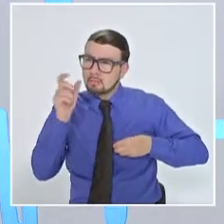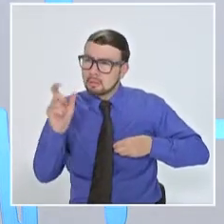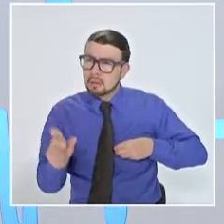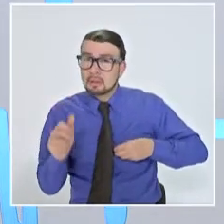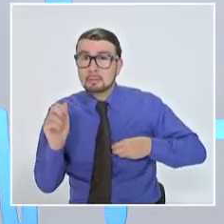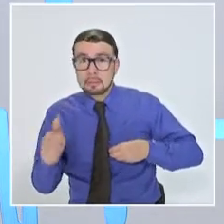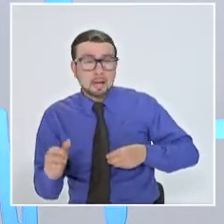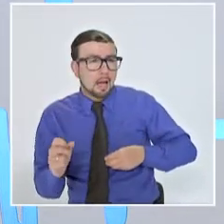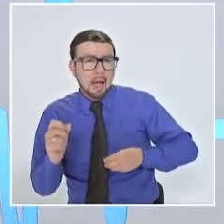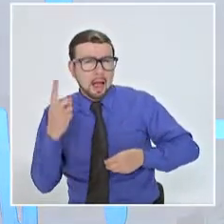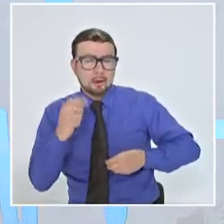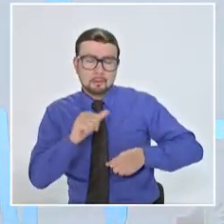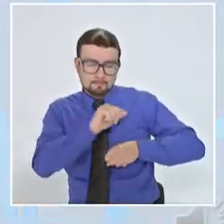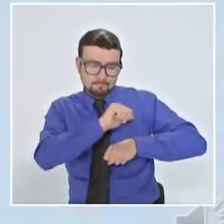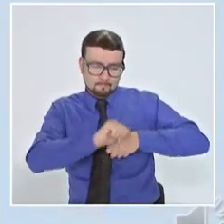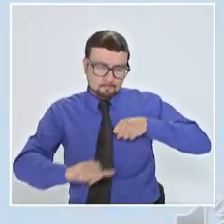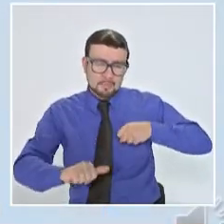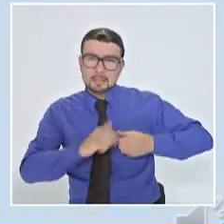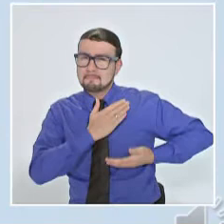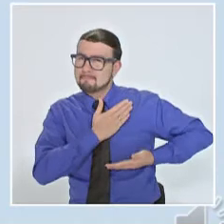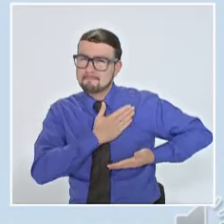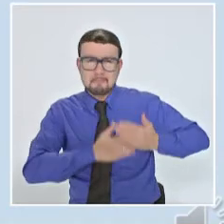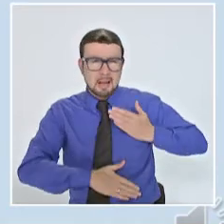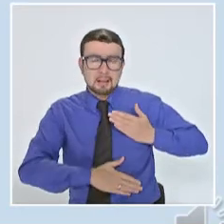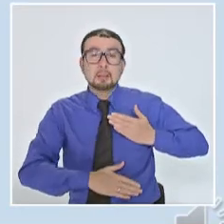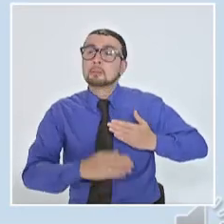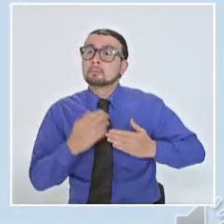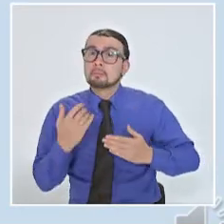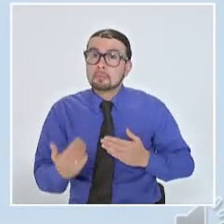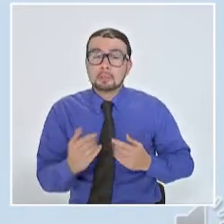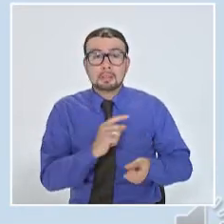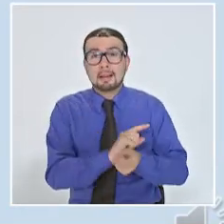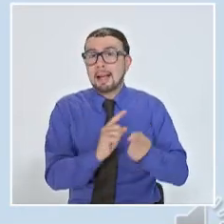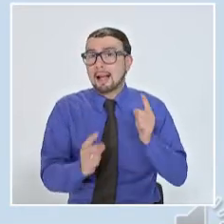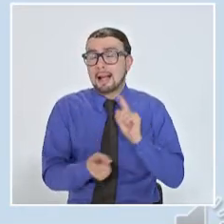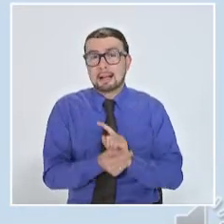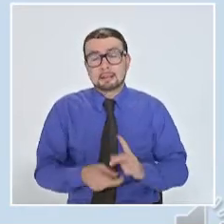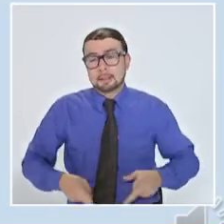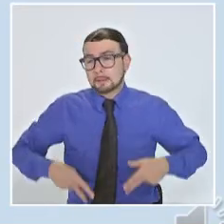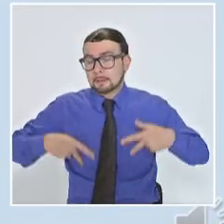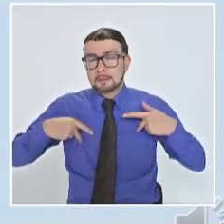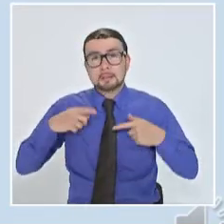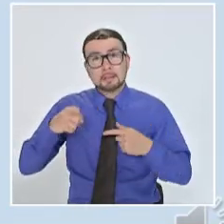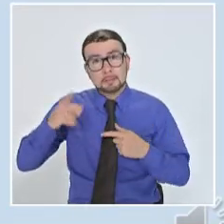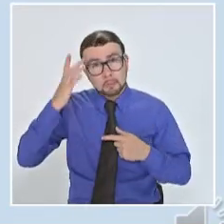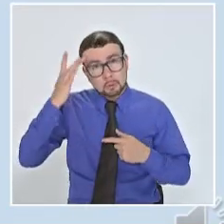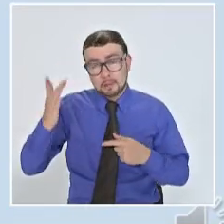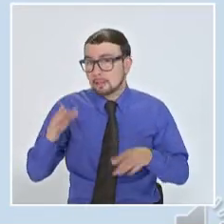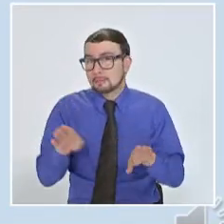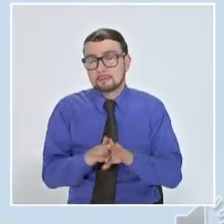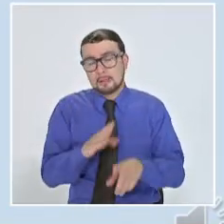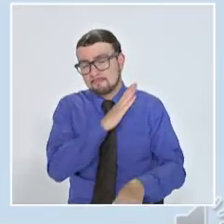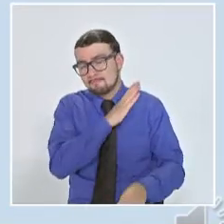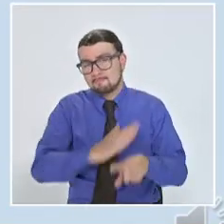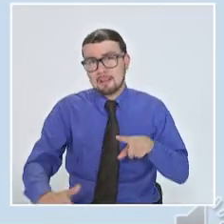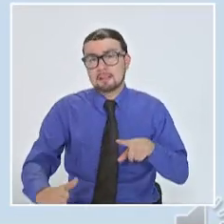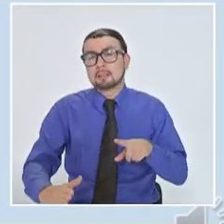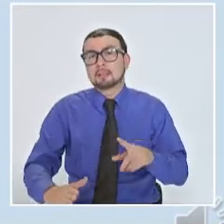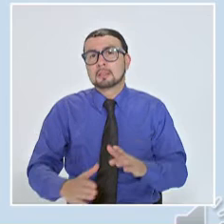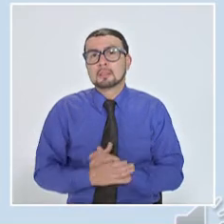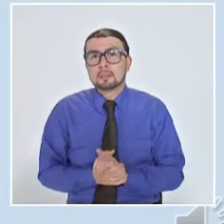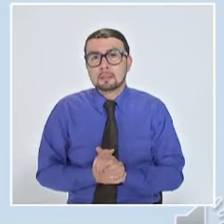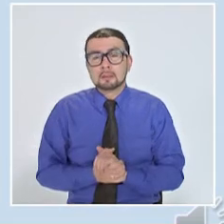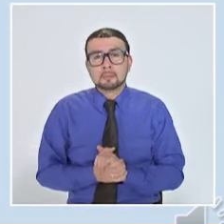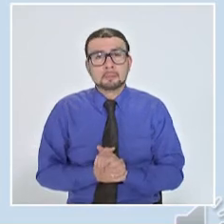una mastectomía, que es una cirugía radical, le estamos cambiando la vida, porque la estamos mutilando. Ahí